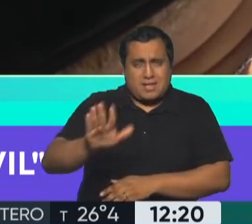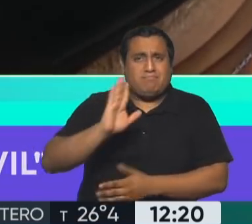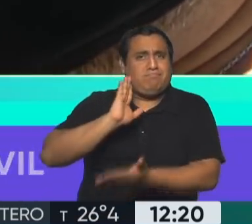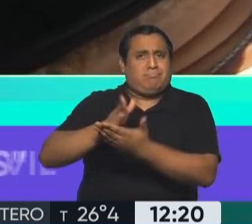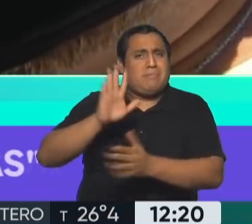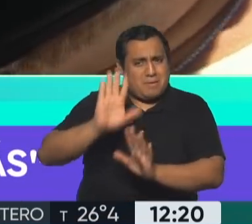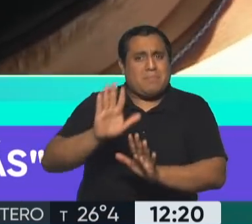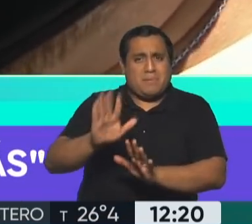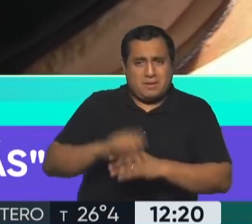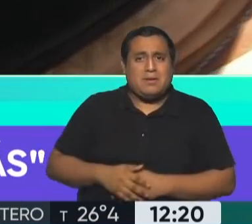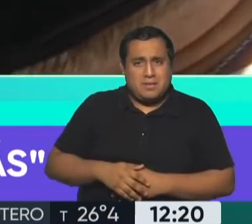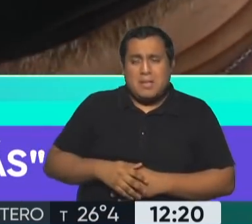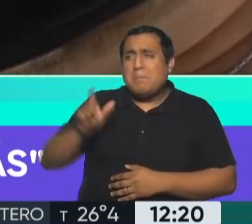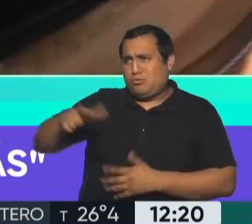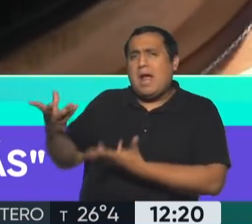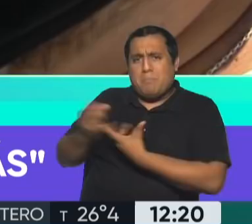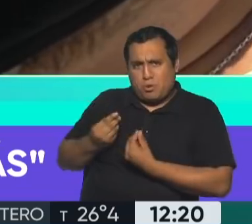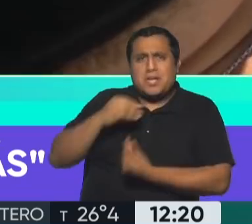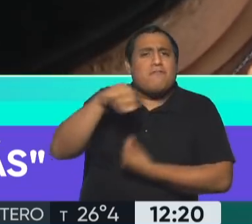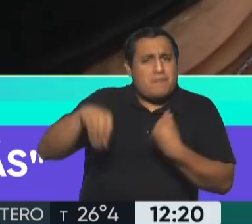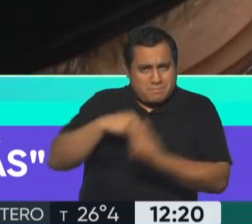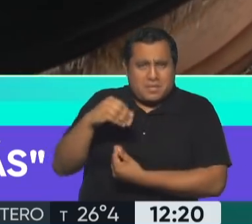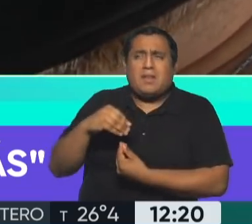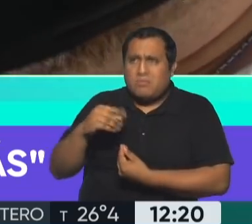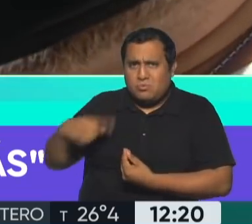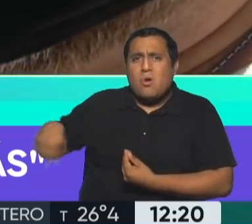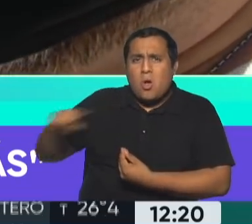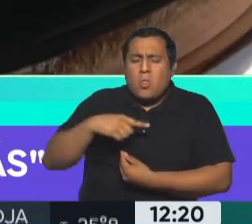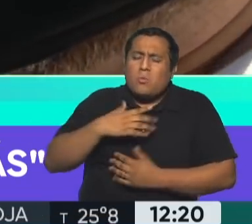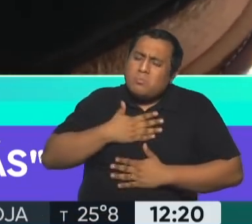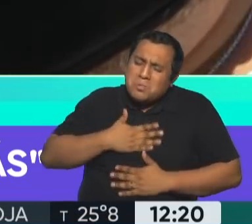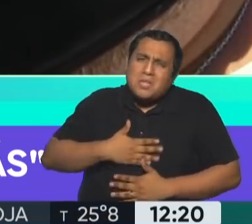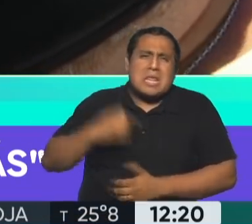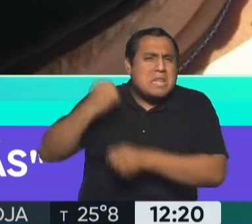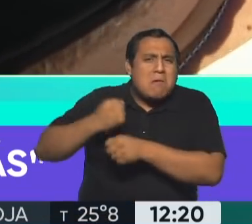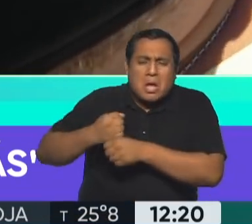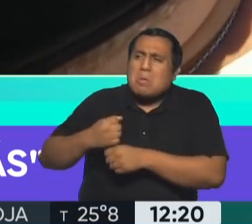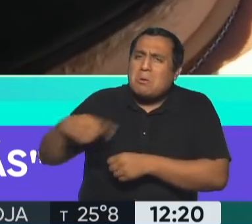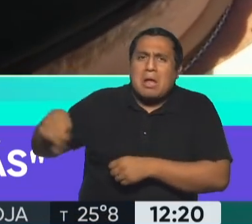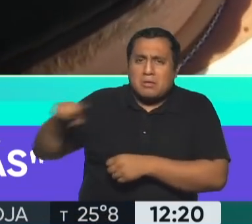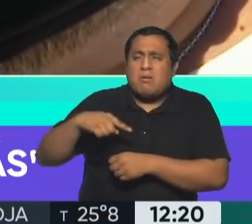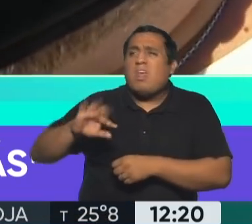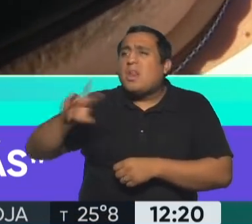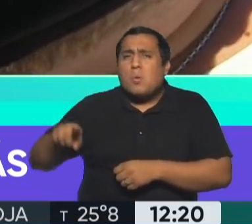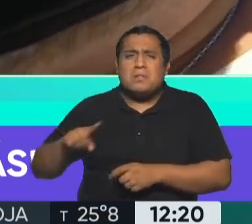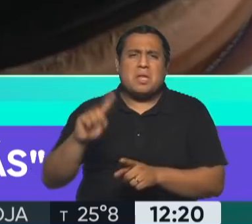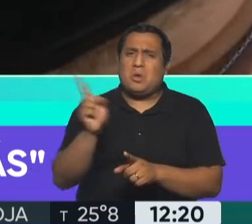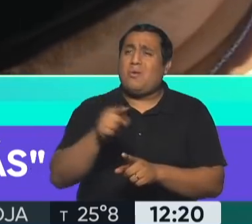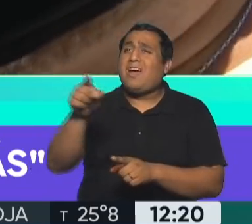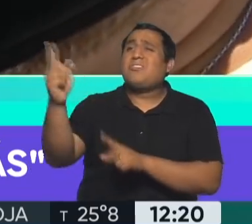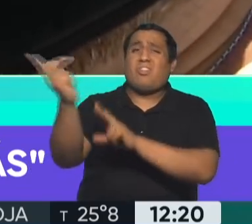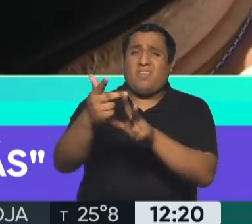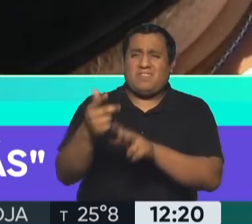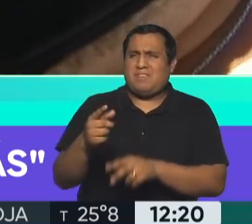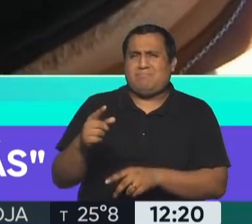que tengo, la gente que nos apoya, la familia, toda la gente humilde y obrera, trabajadora. Ninguno es delincuente, como